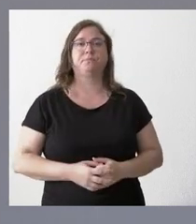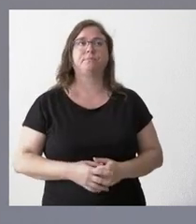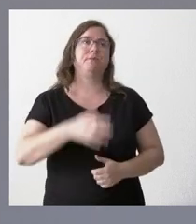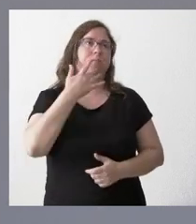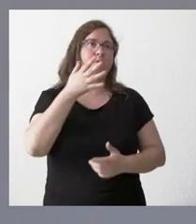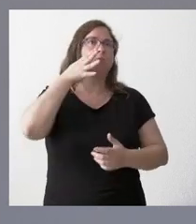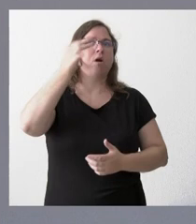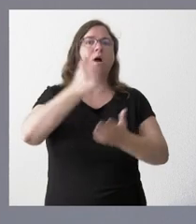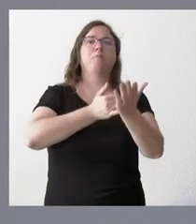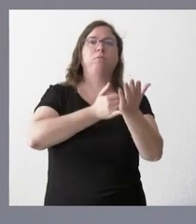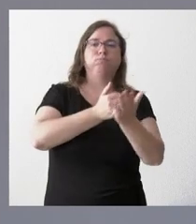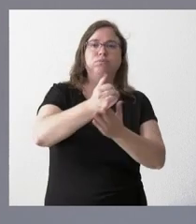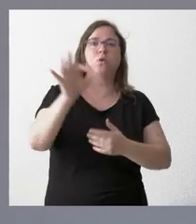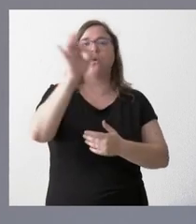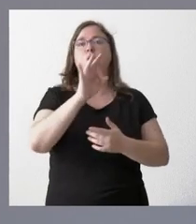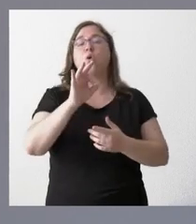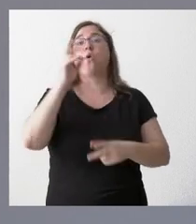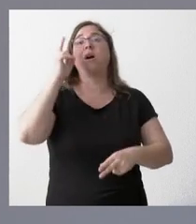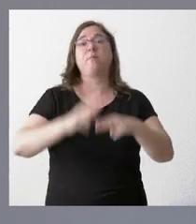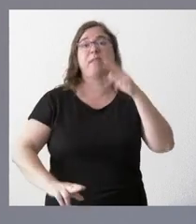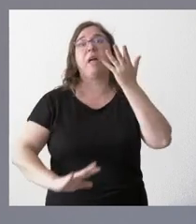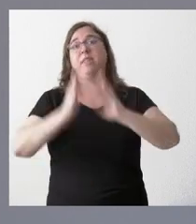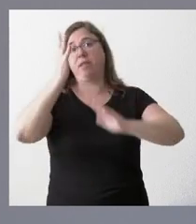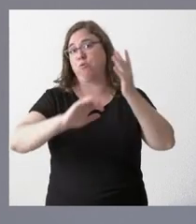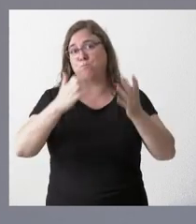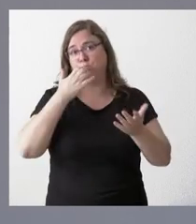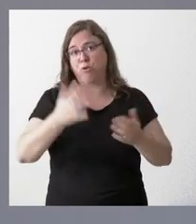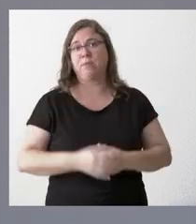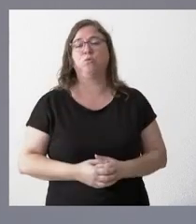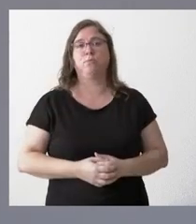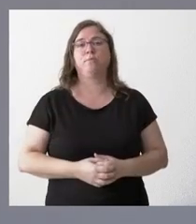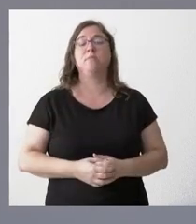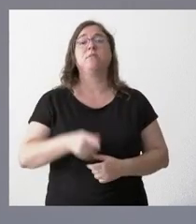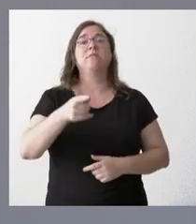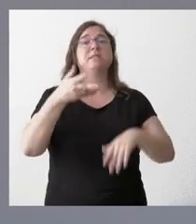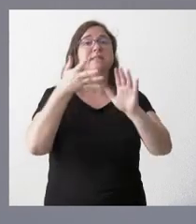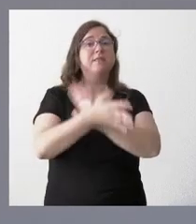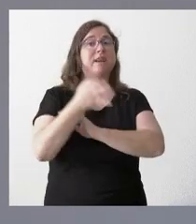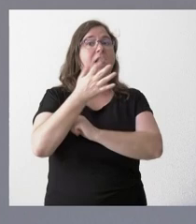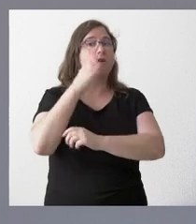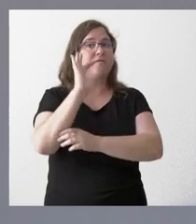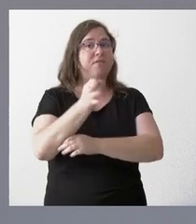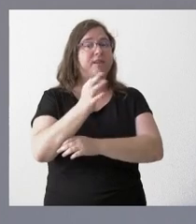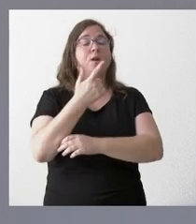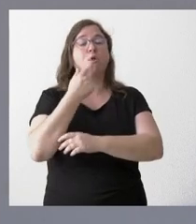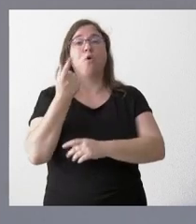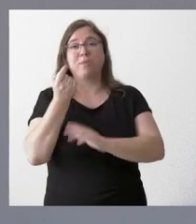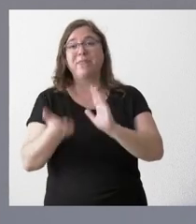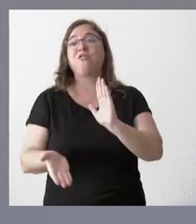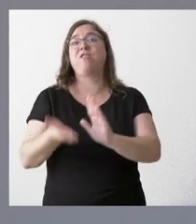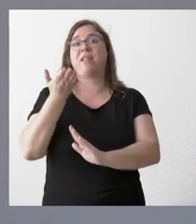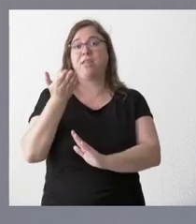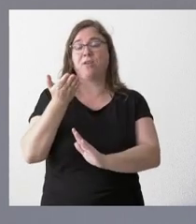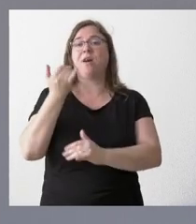agrícolas o el tema de lucha y prevención contra incendios. Y, por tanto, es verdad que, como consecuencia de la inflación, la